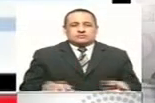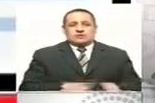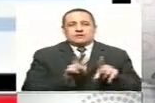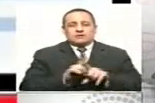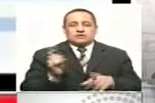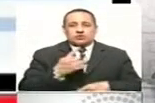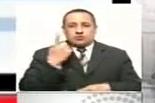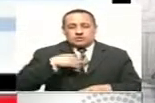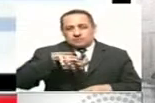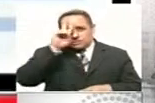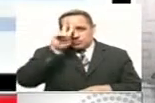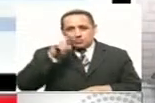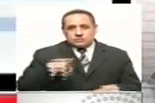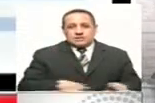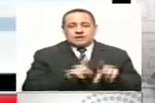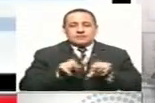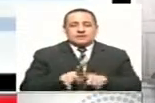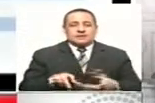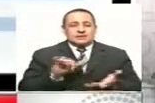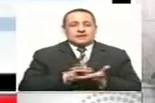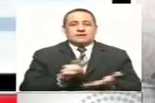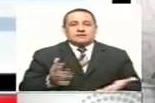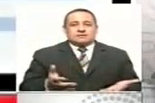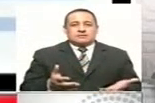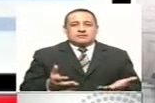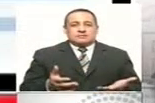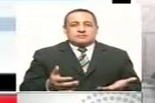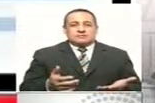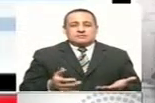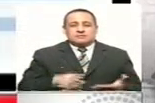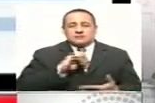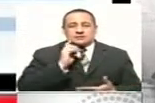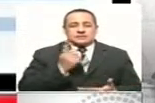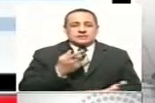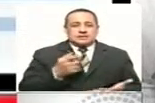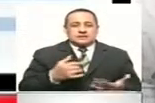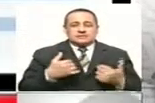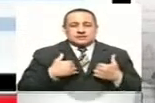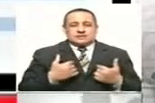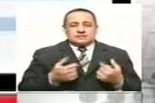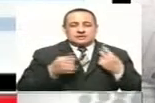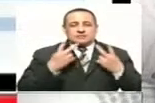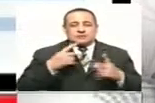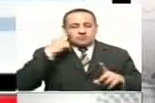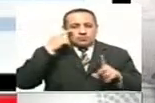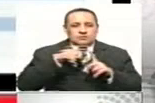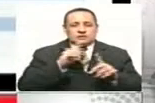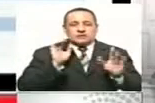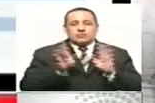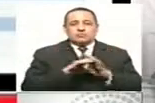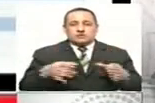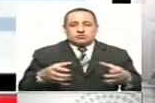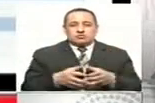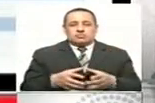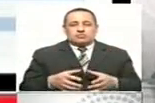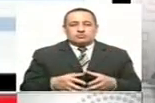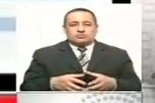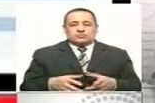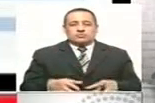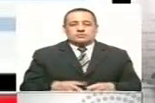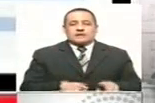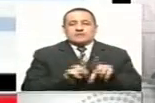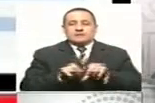nuestro país. También se tiene por meta en este sector